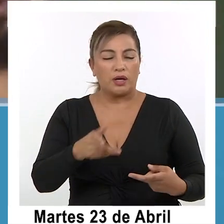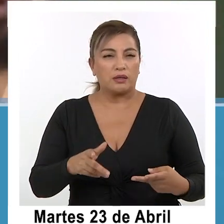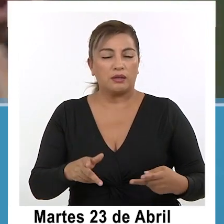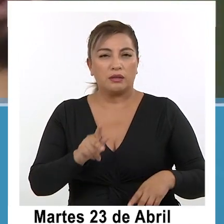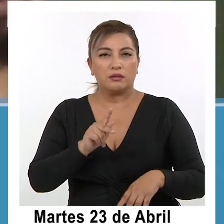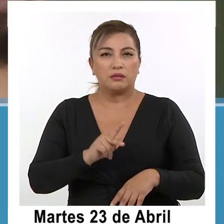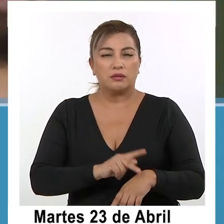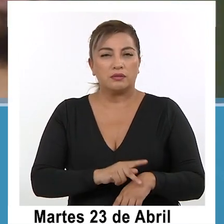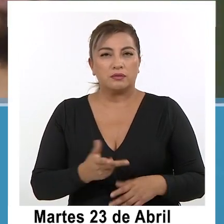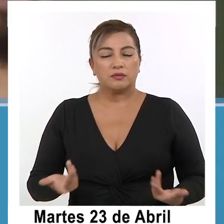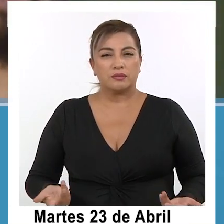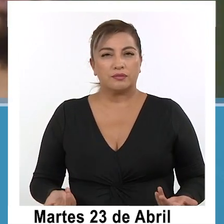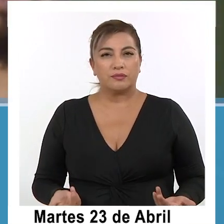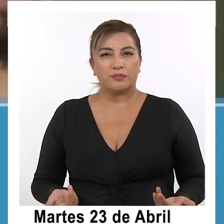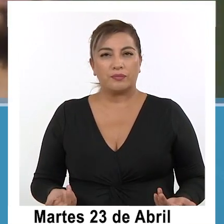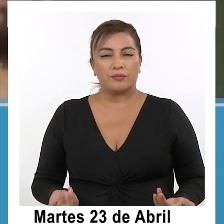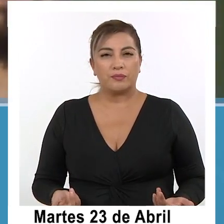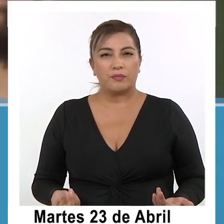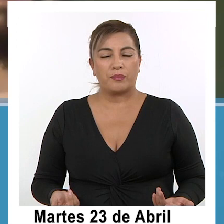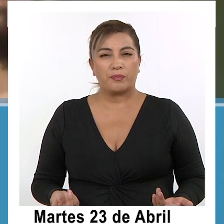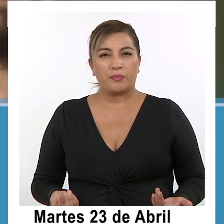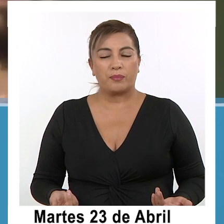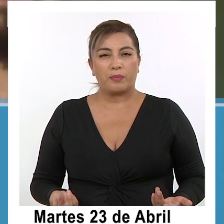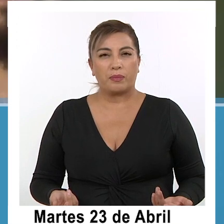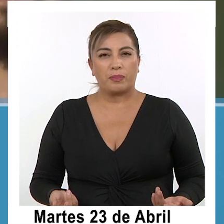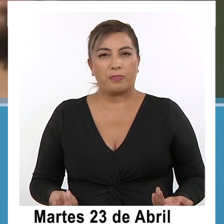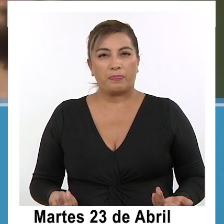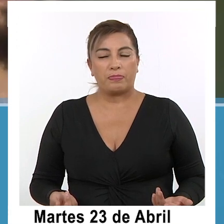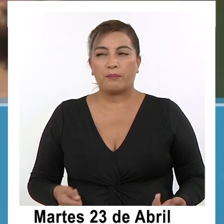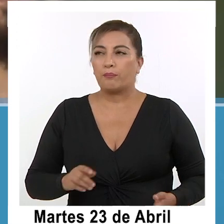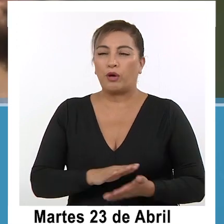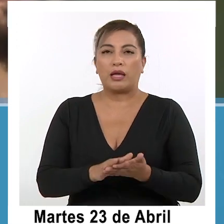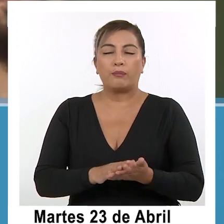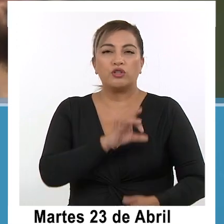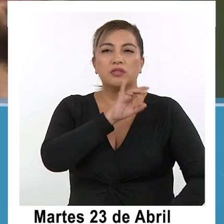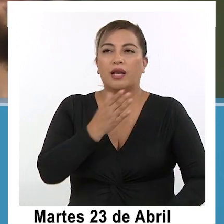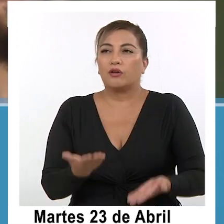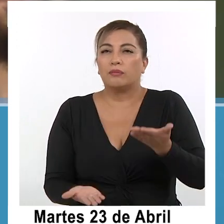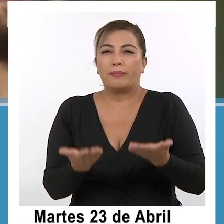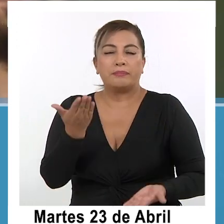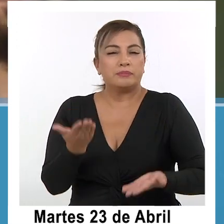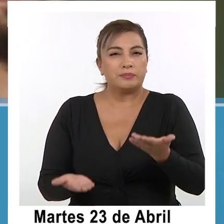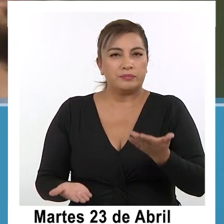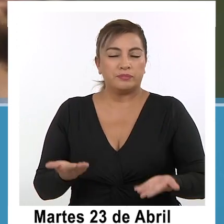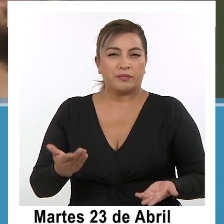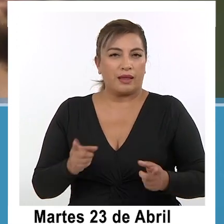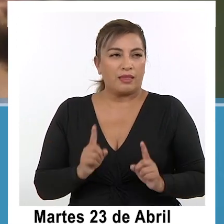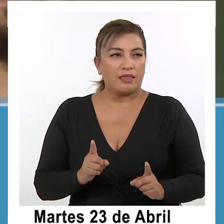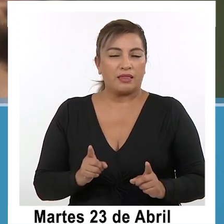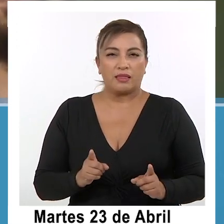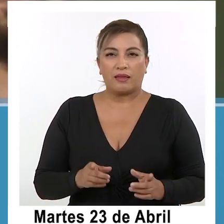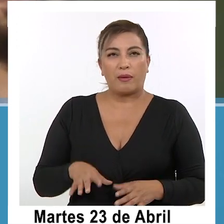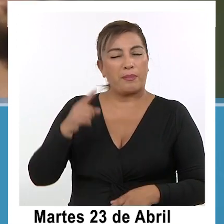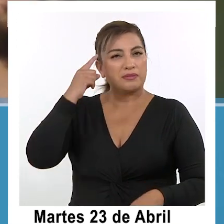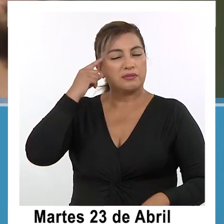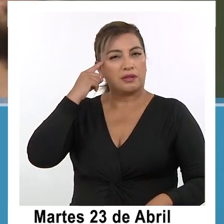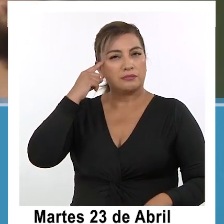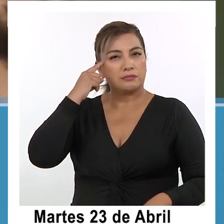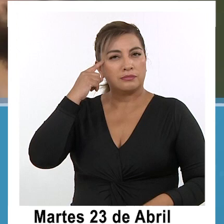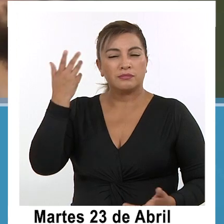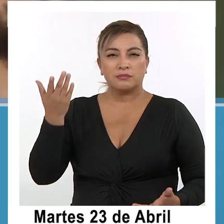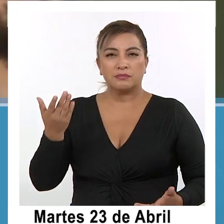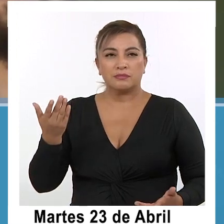vamos les diría que que las comparaciones de chile eh deberían ser más mirando a